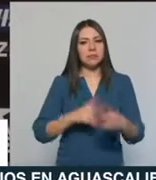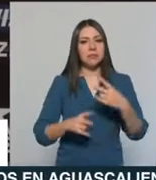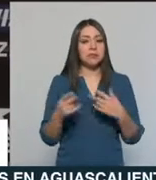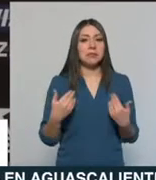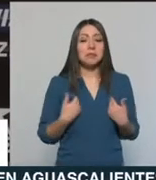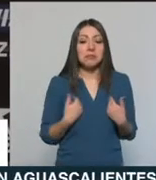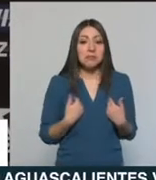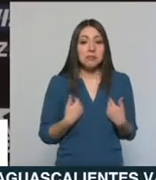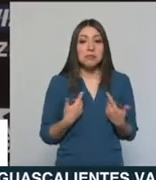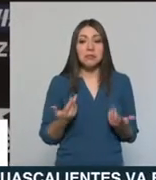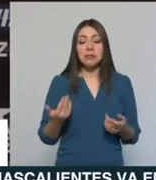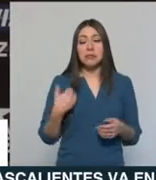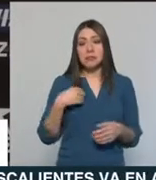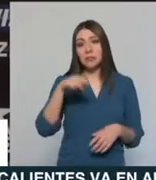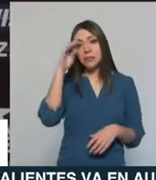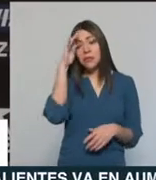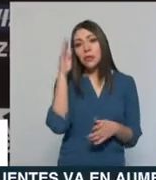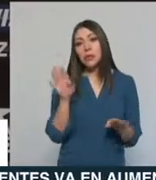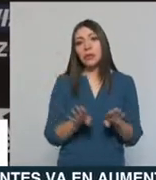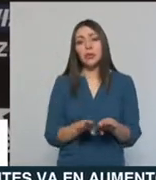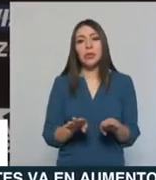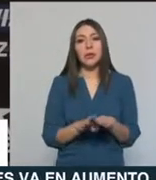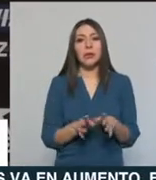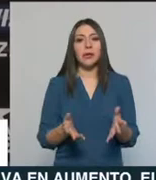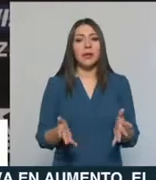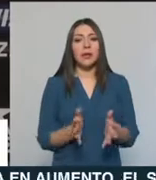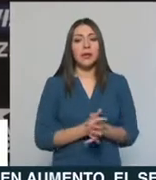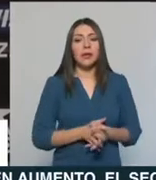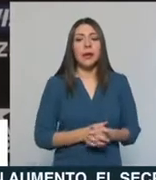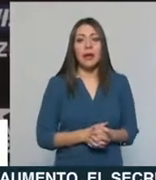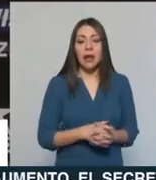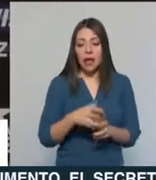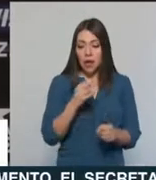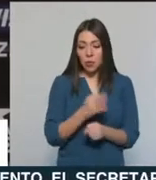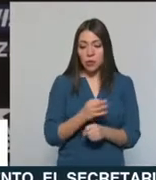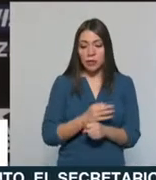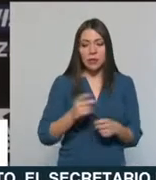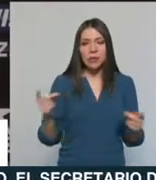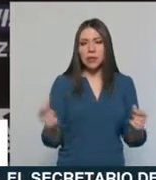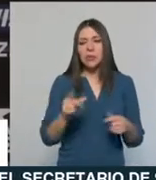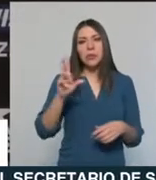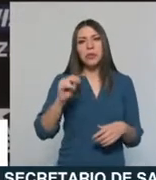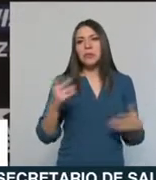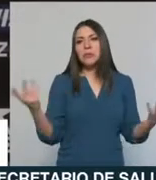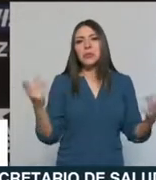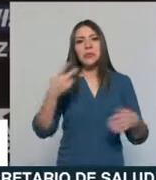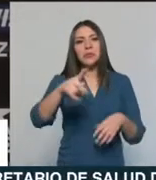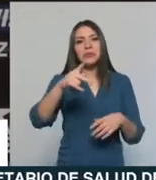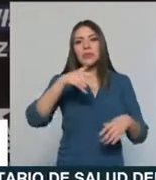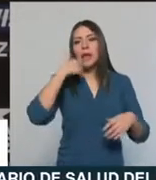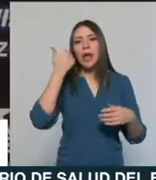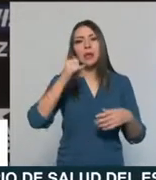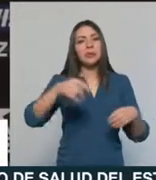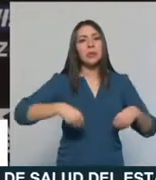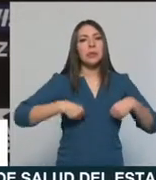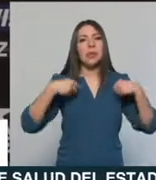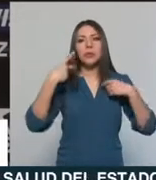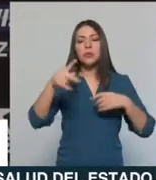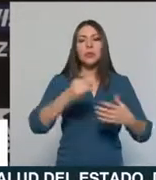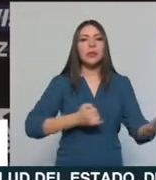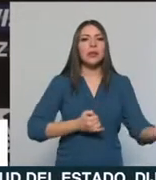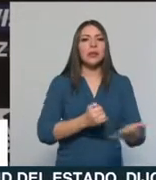entiendo tampoco como una cuestión del momento. Entiendo como una decisión de vida el hecho